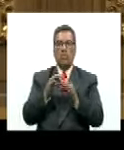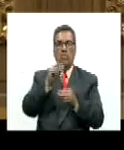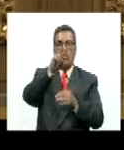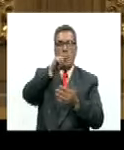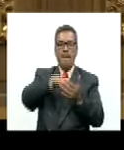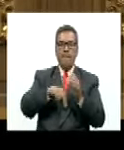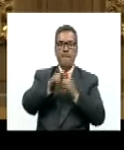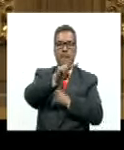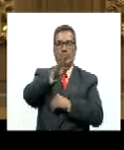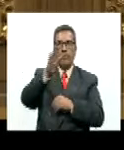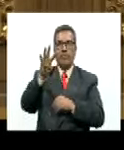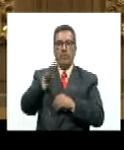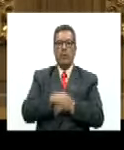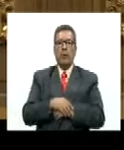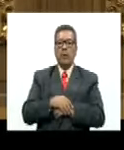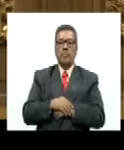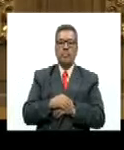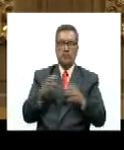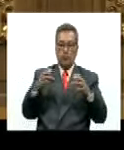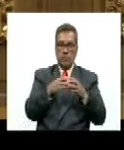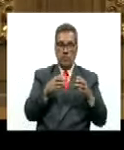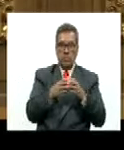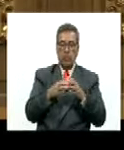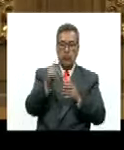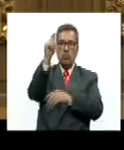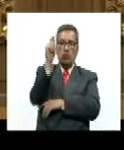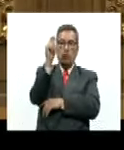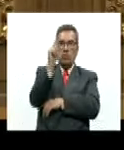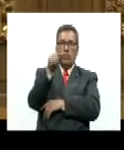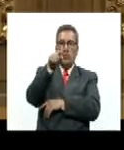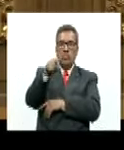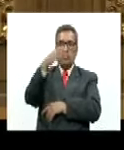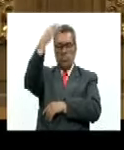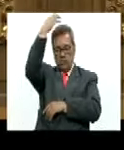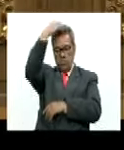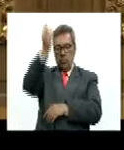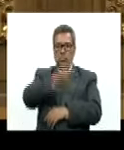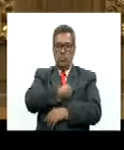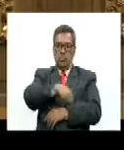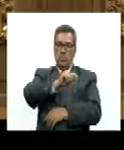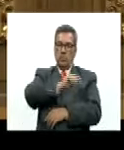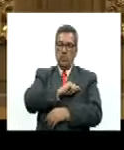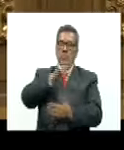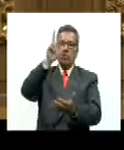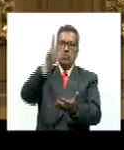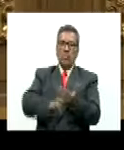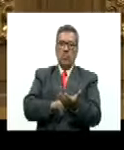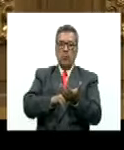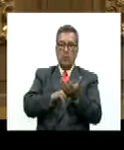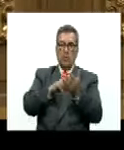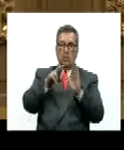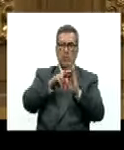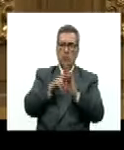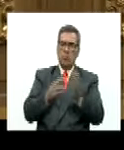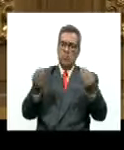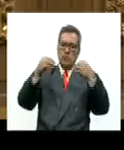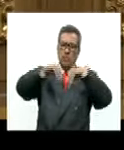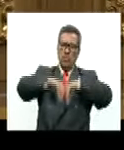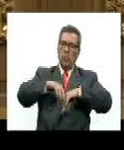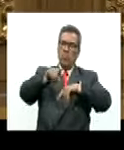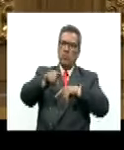de 2024 el Congreso de los Diputados del Reino de España aprobó una resolución mediante la